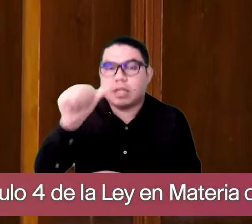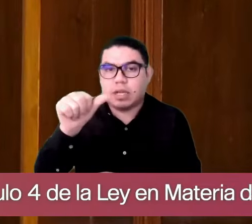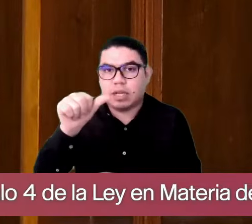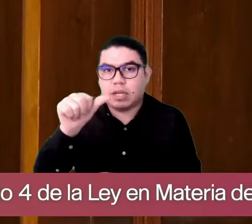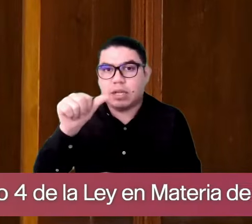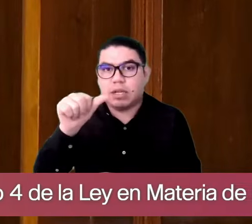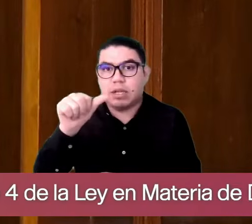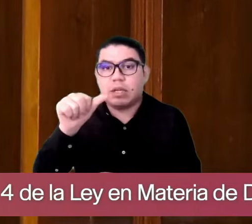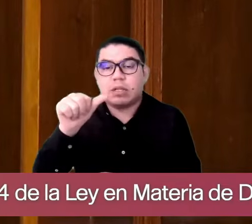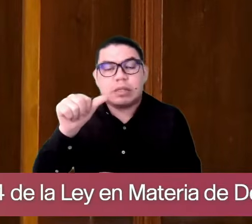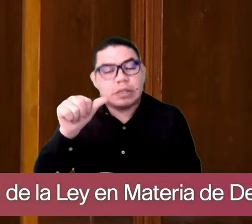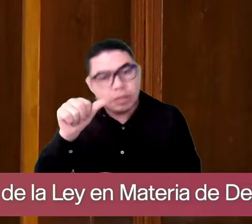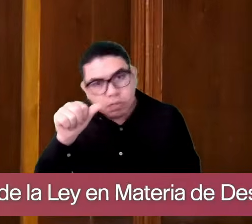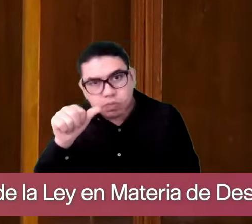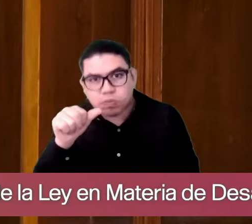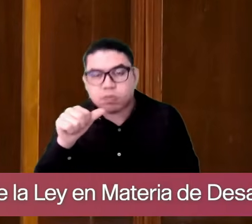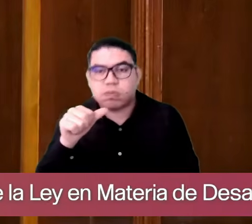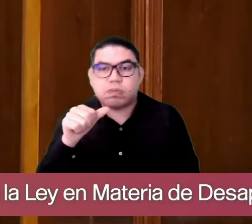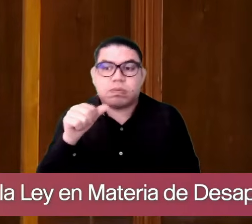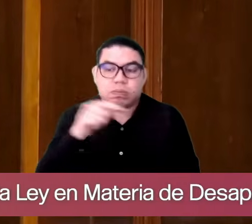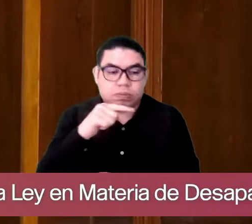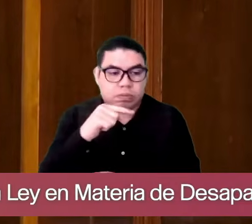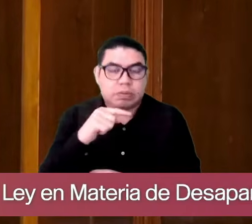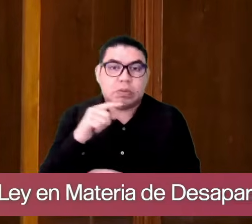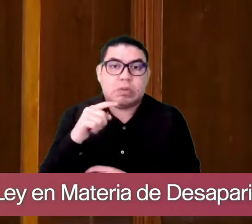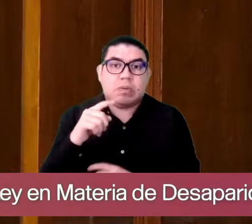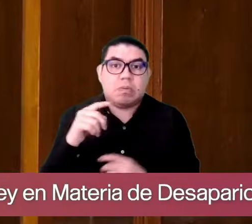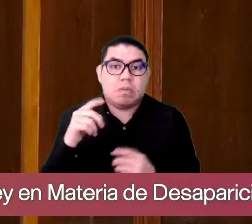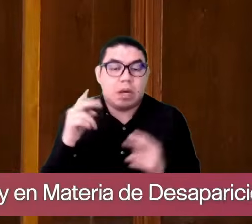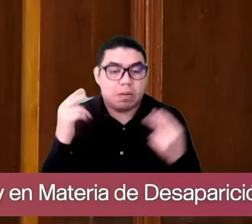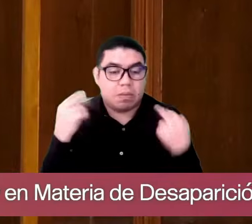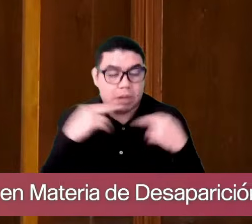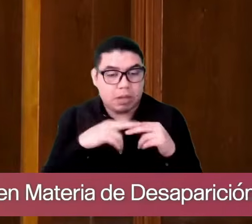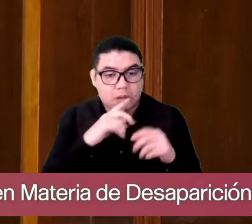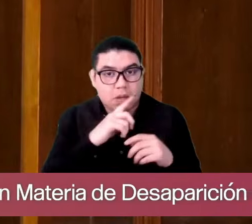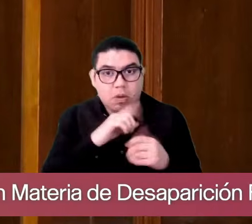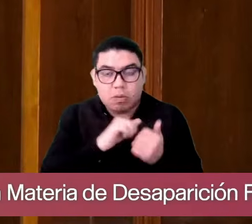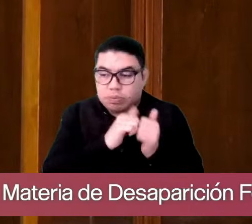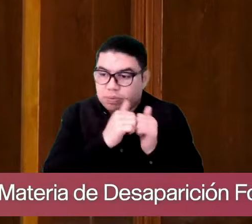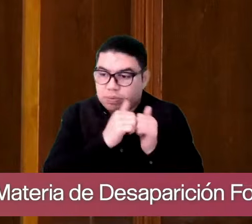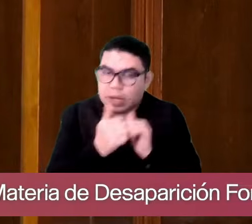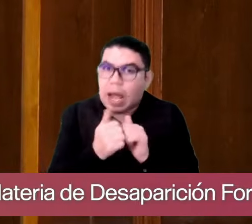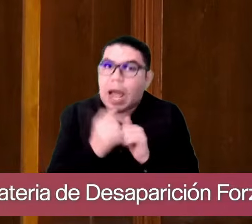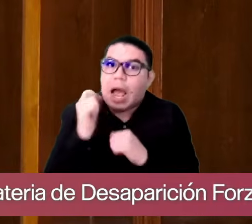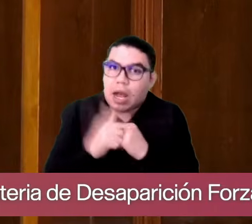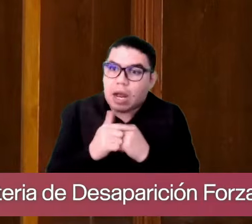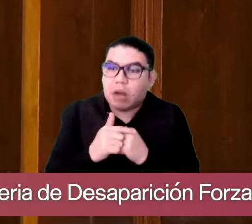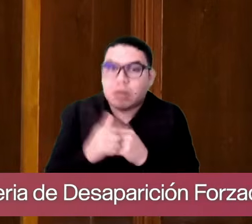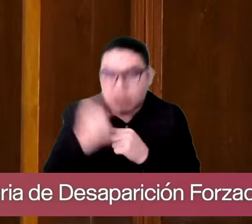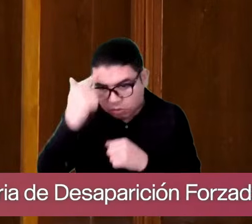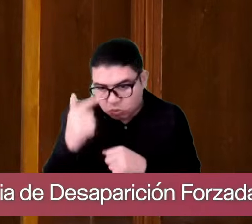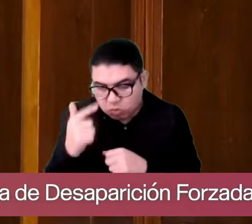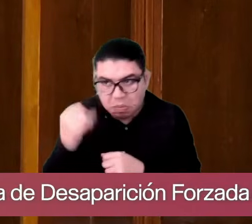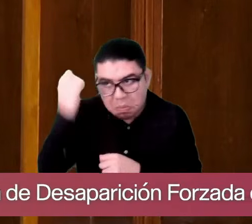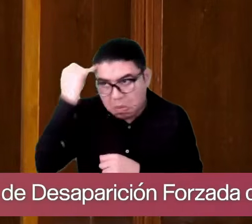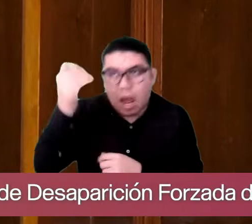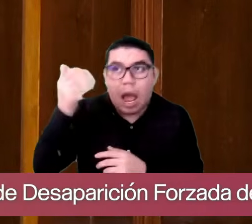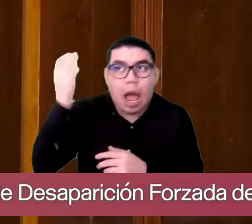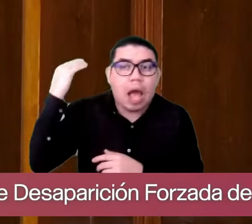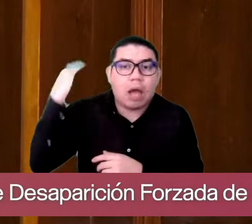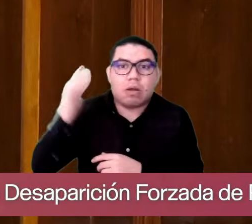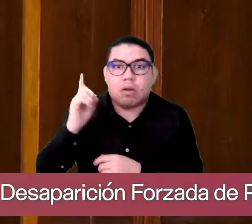Norma a convertirse en algo que nunca imaginó, a ser defensora de los derechos